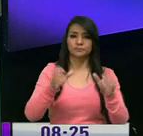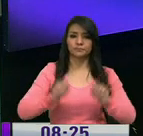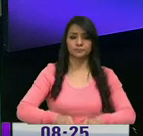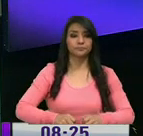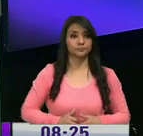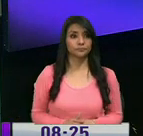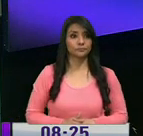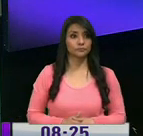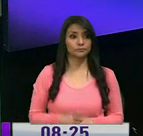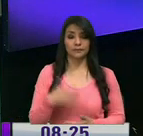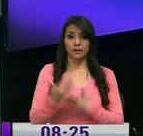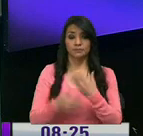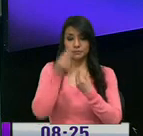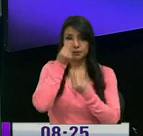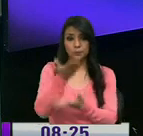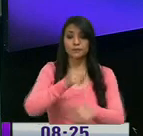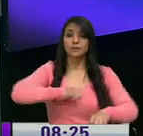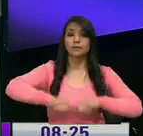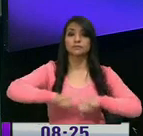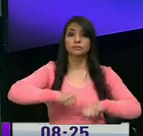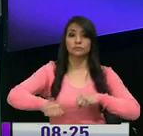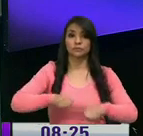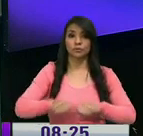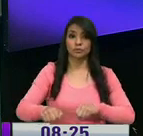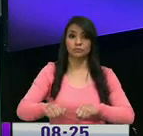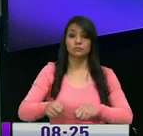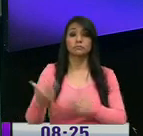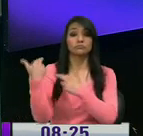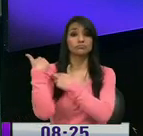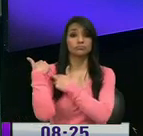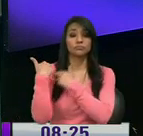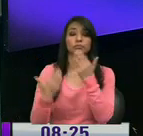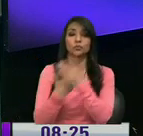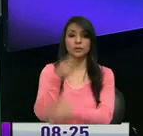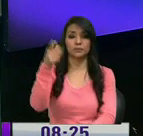Así que ya les contaremos las gestiones y claro, ese es trabajo para la nueva municipalidad.